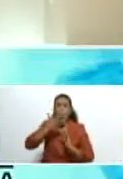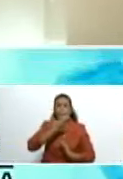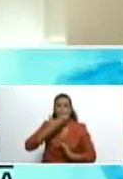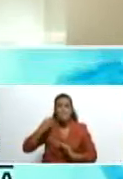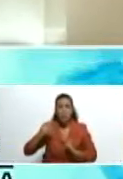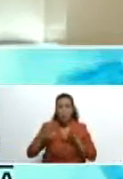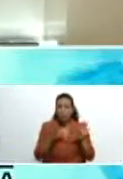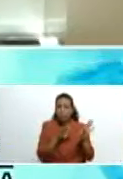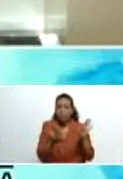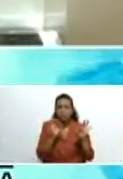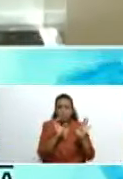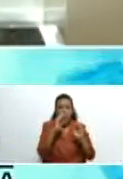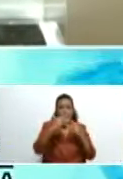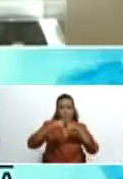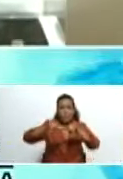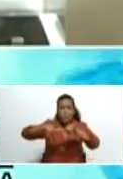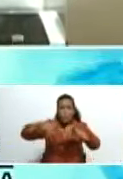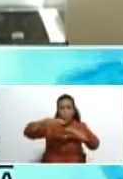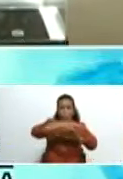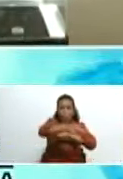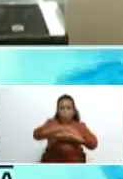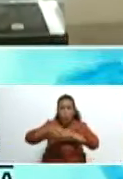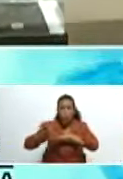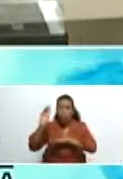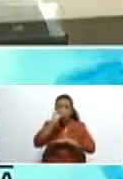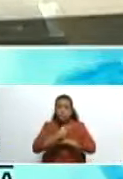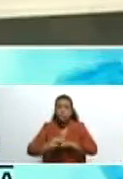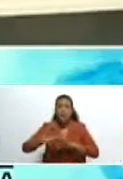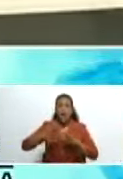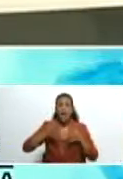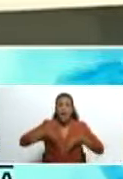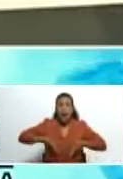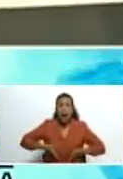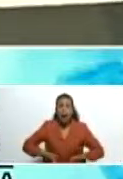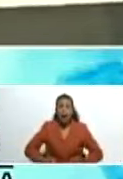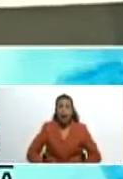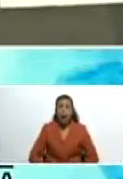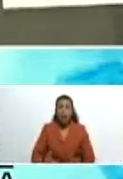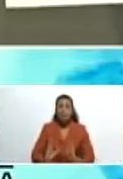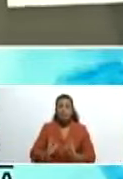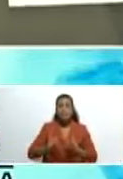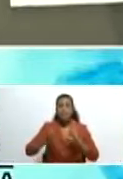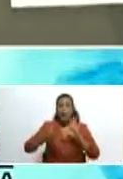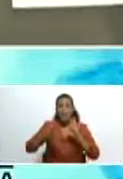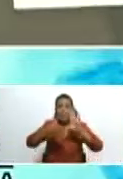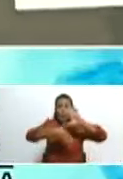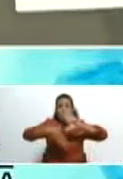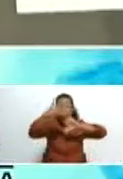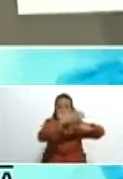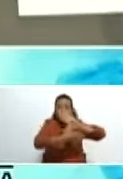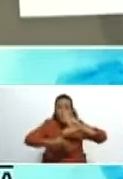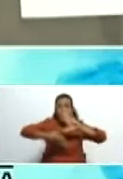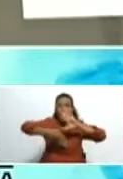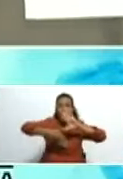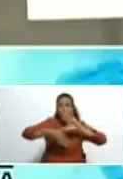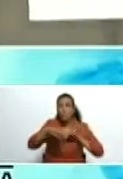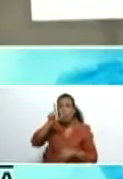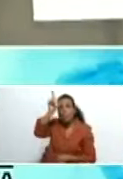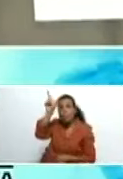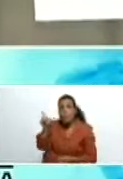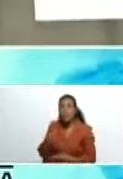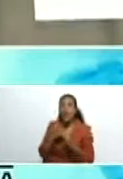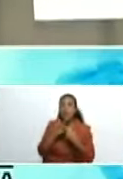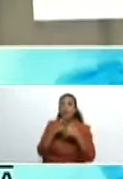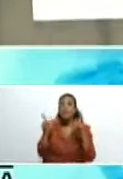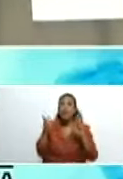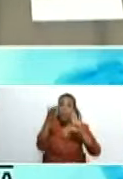y perfeccionada la casa natal del gigante de los gigantes de América, el gran libertador Simón Bolívar.